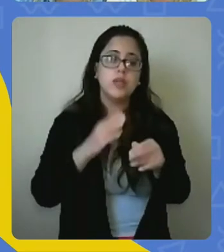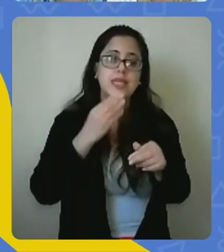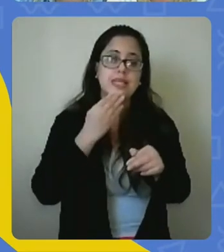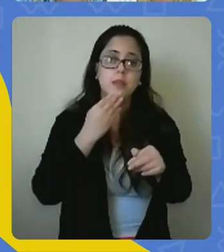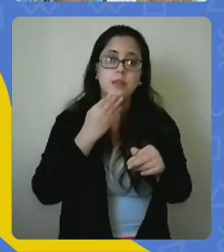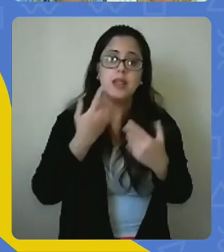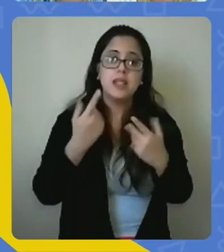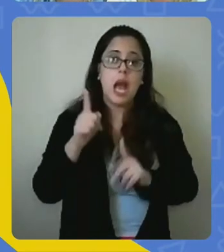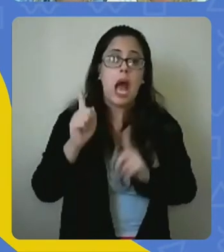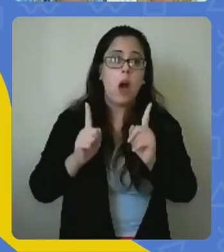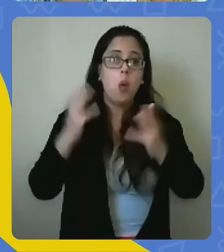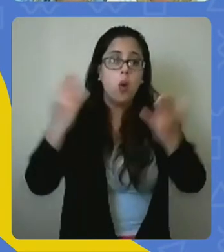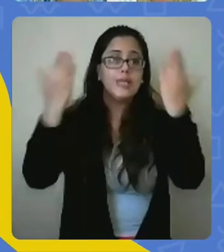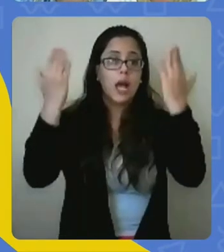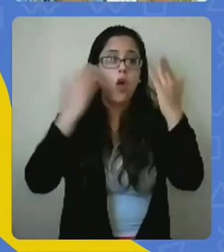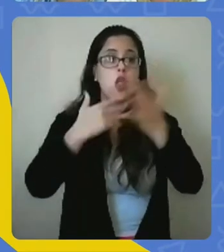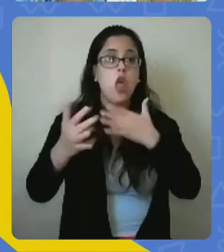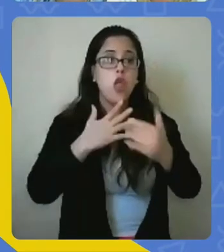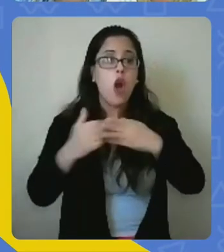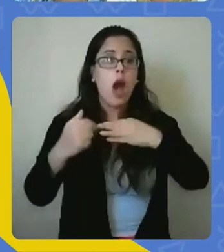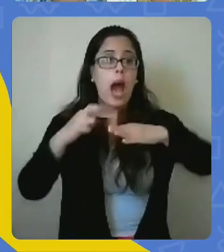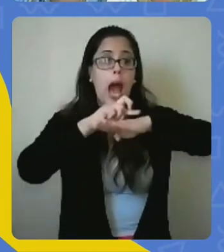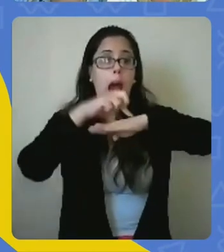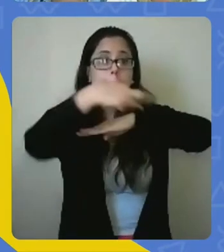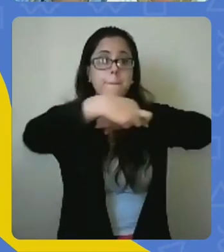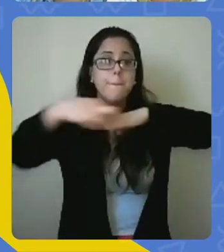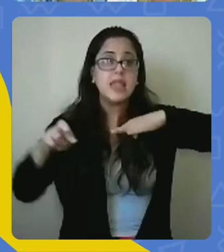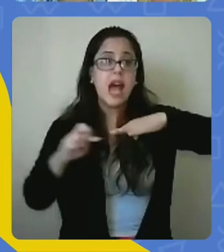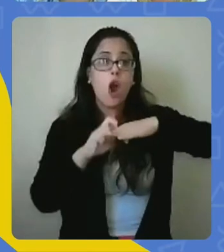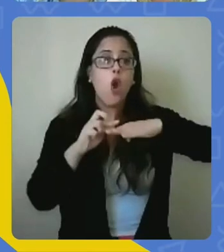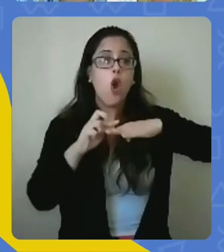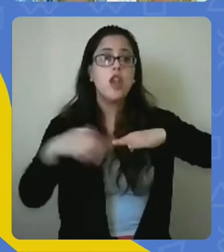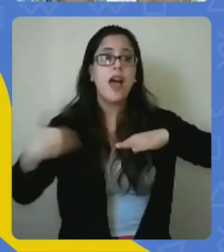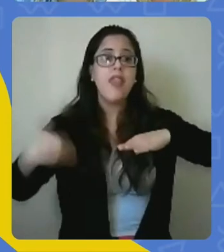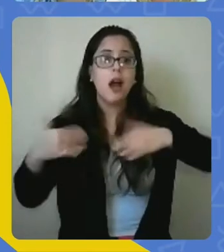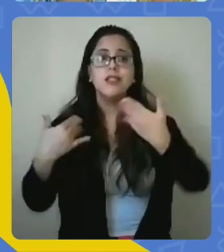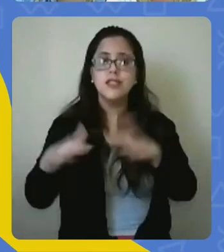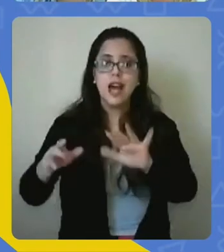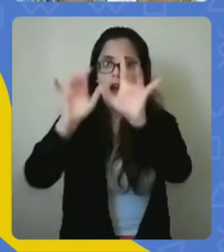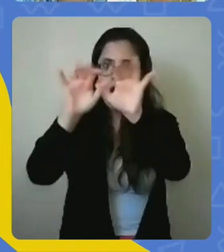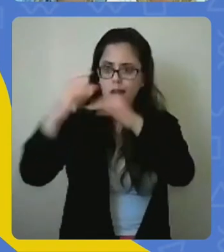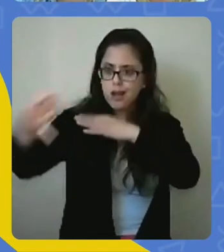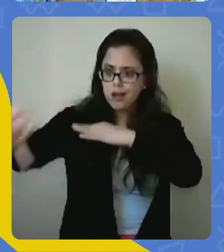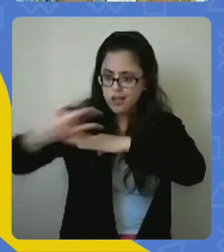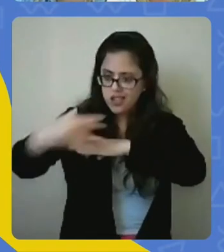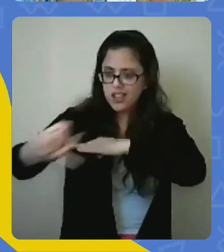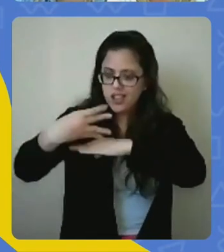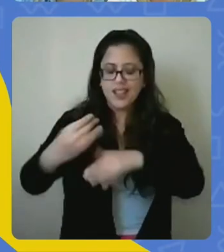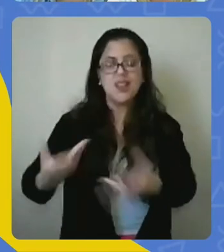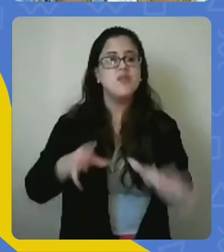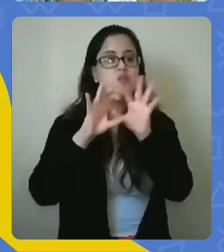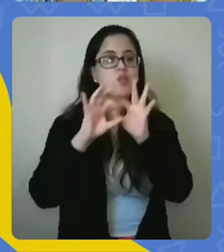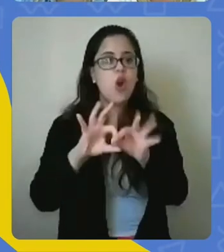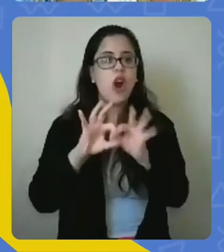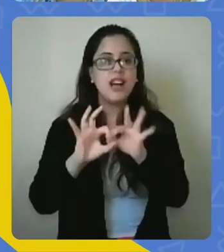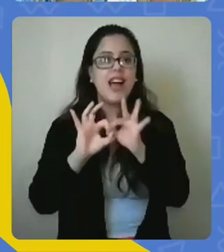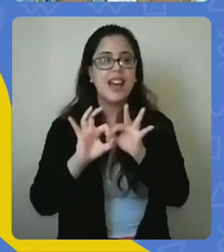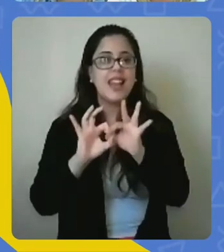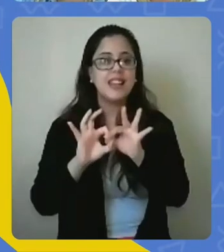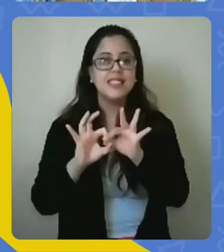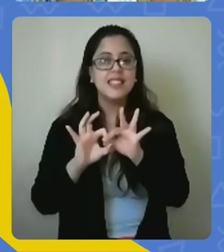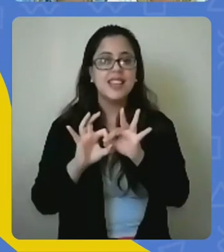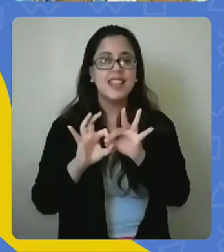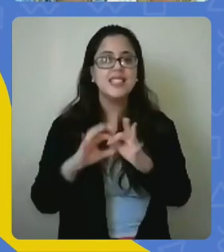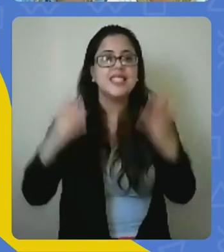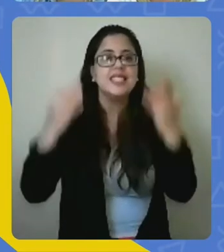de la Patagonia, Argentina. Recién nos estaban escribiendo, sí, así que muchas gracias. Hartos saludos también